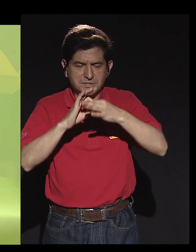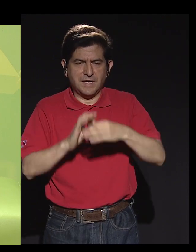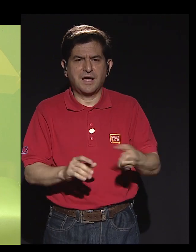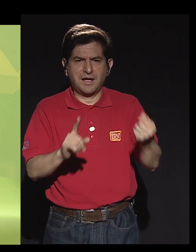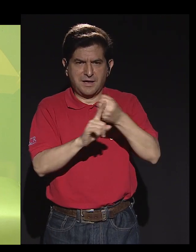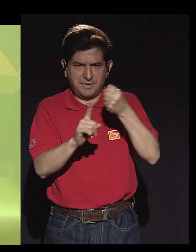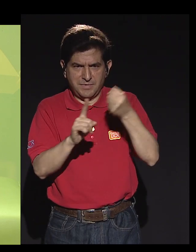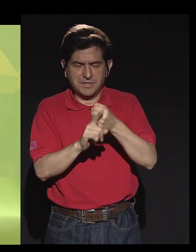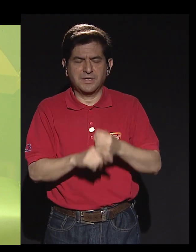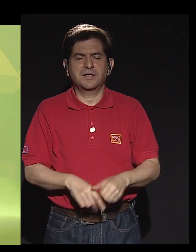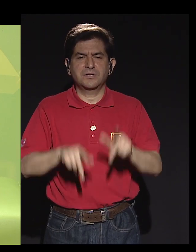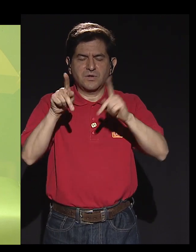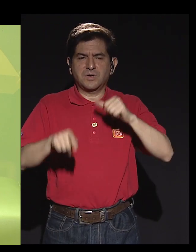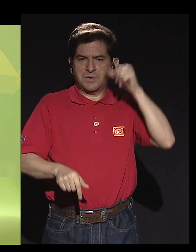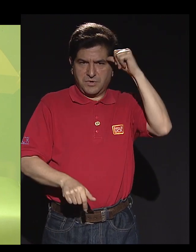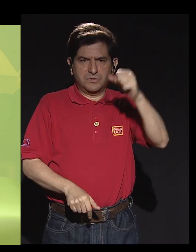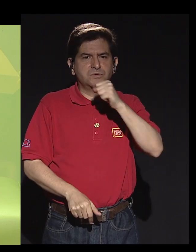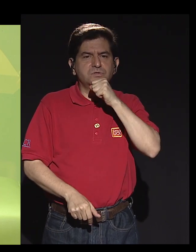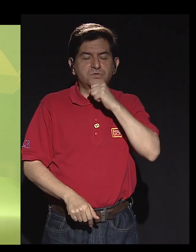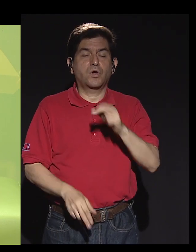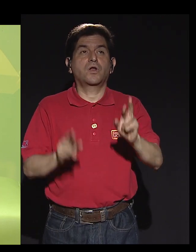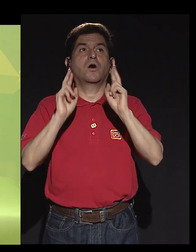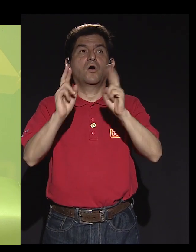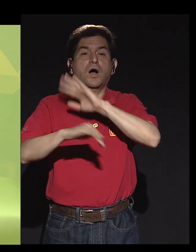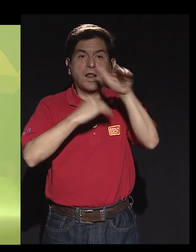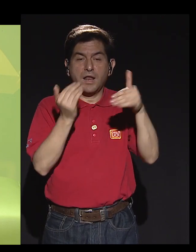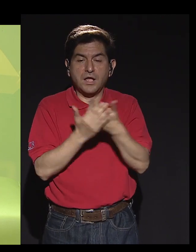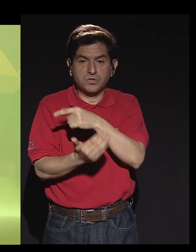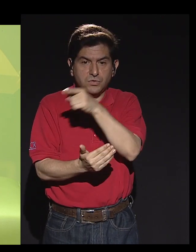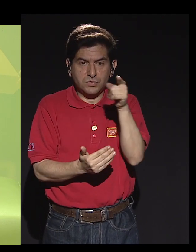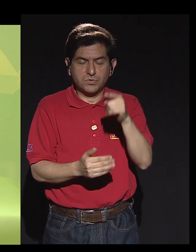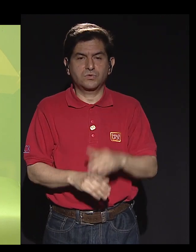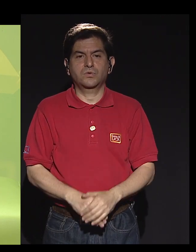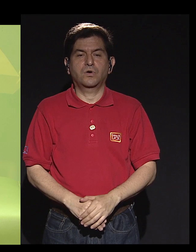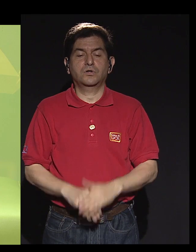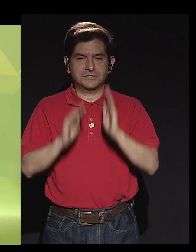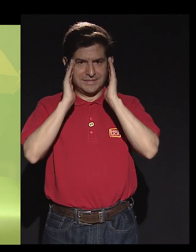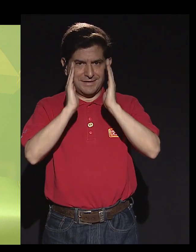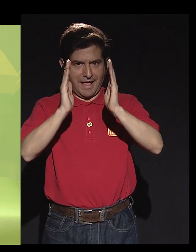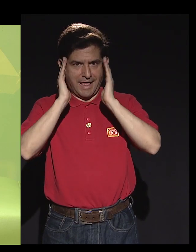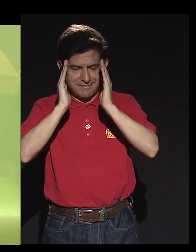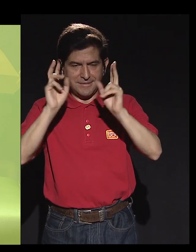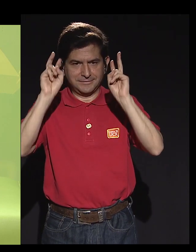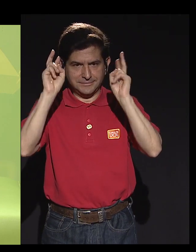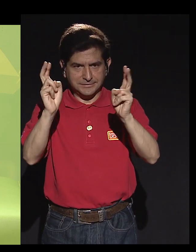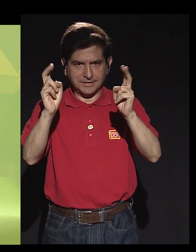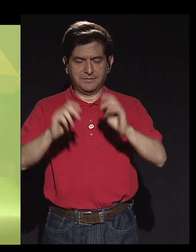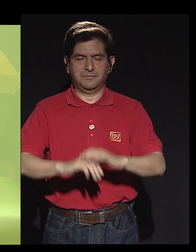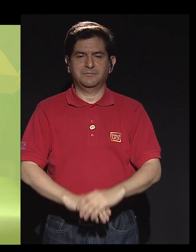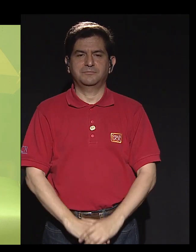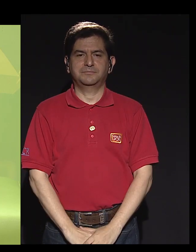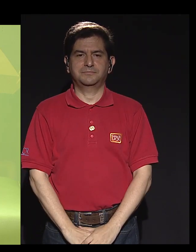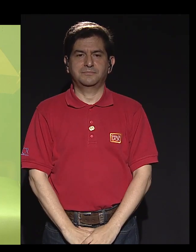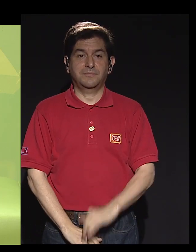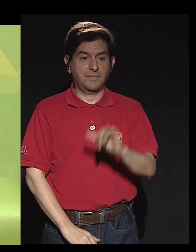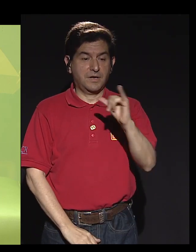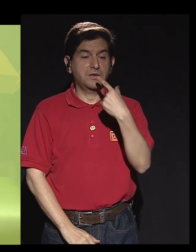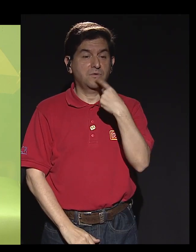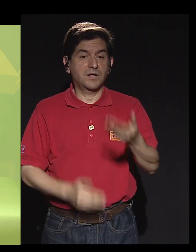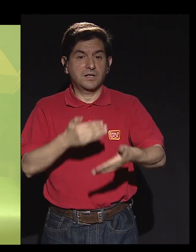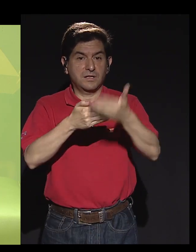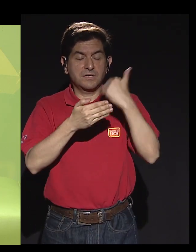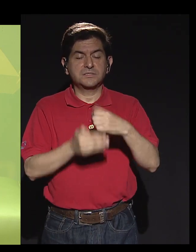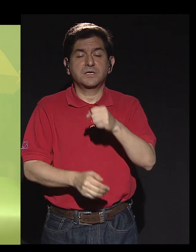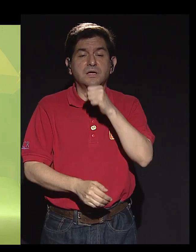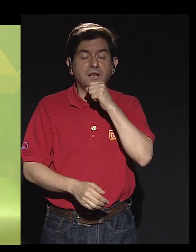Conciencia sobre el maltrato y la violencia hacia las personas adultas mayores. Ojalá que todos y todas estemos pendientes de este tema, y